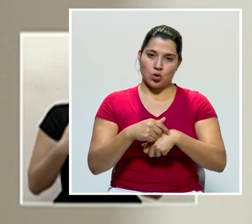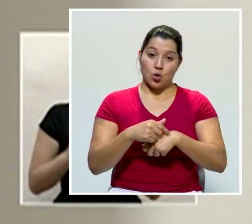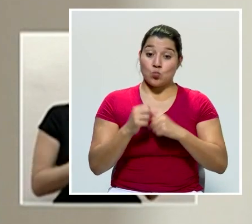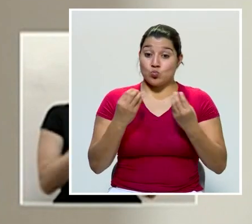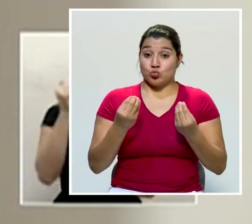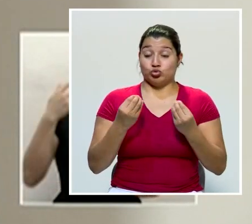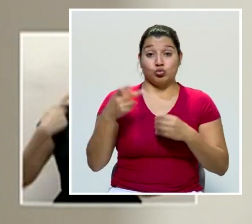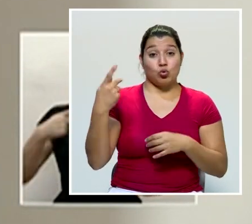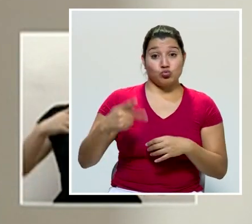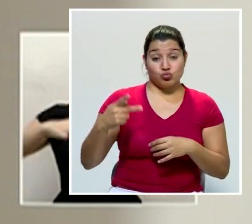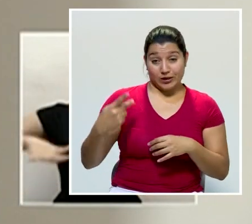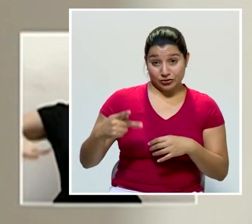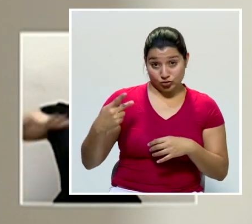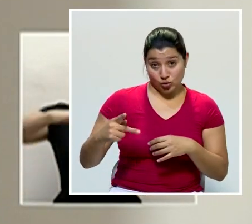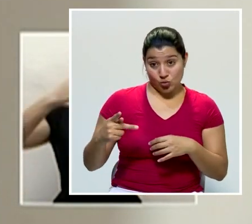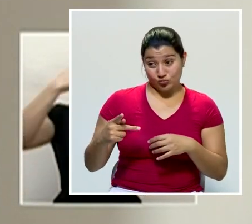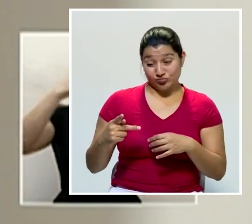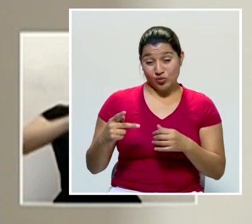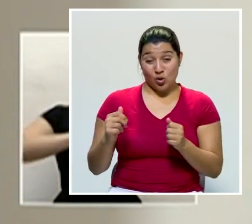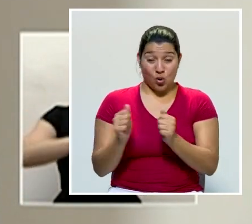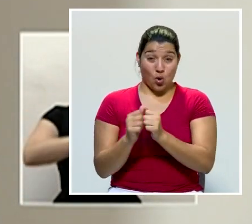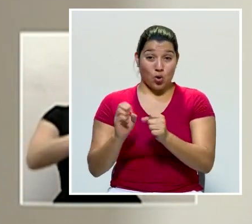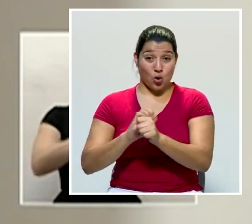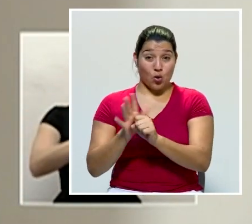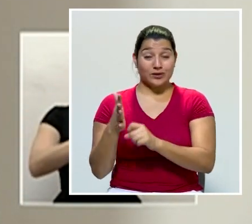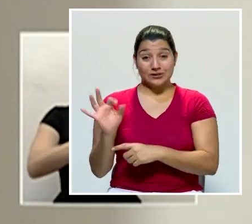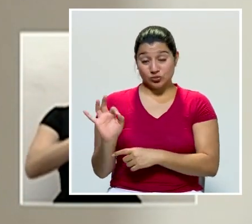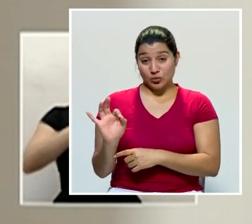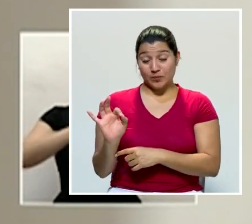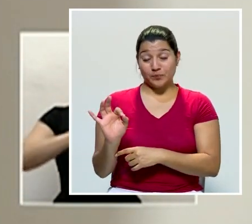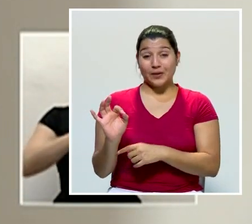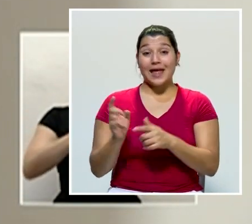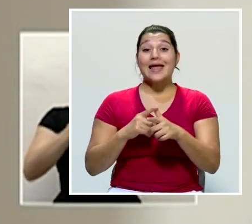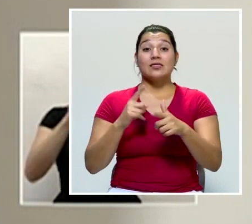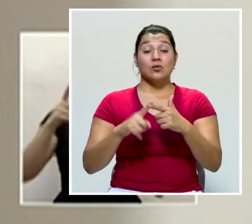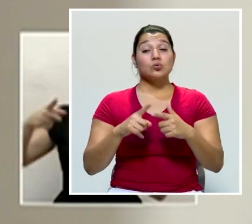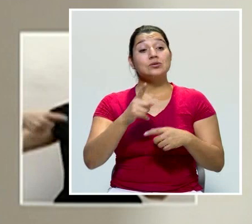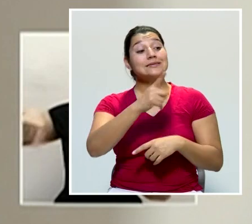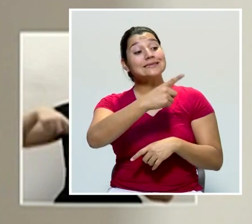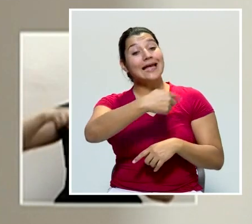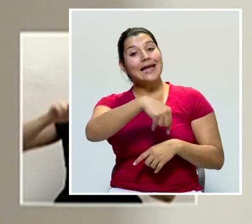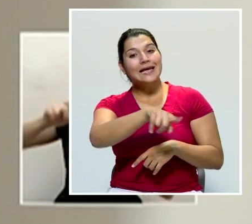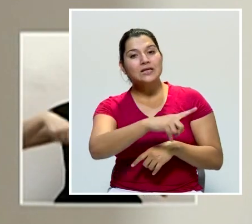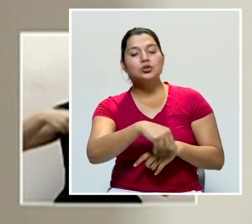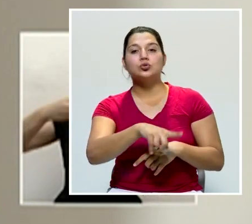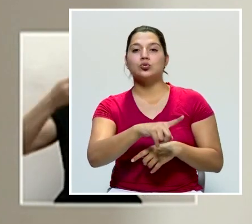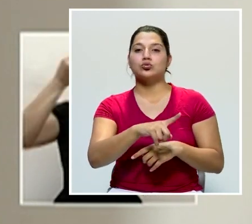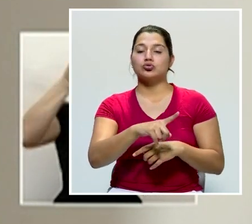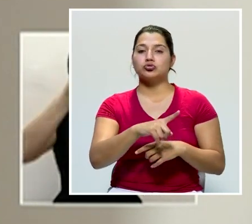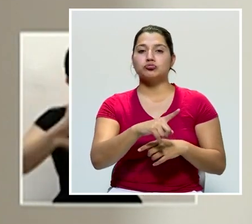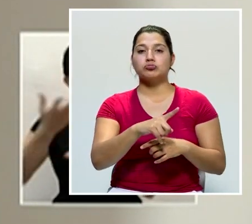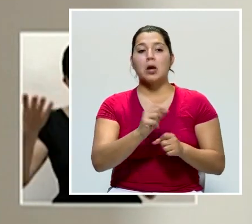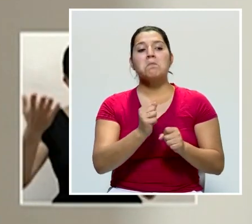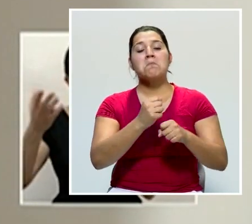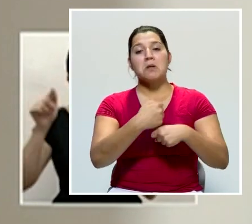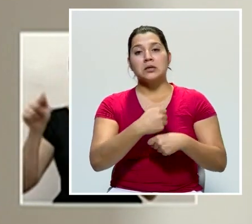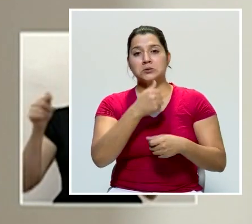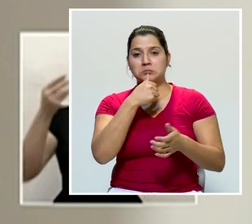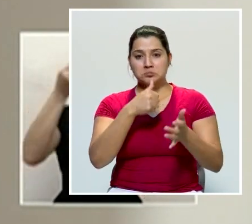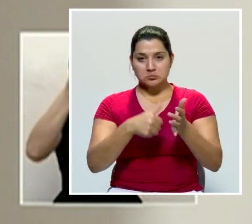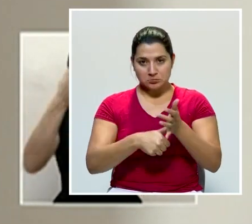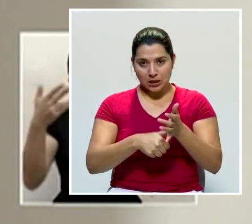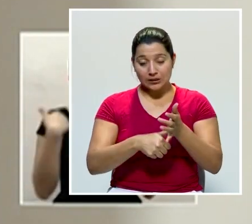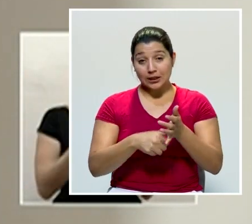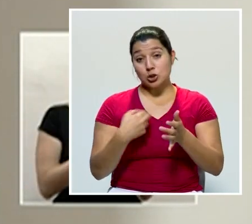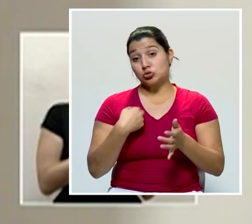incrementado en medio del COVID-19. Al respecto, ellos van a emitir un pronunciamiento, el cual